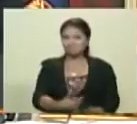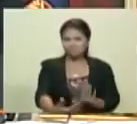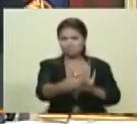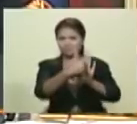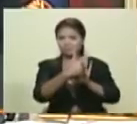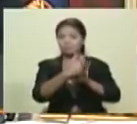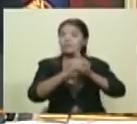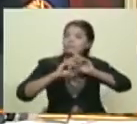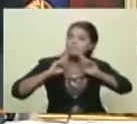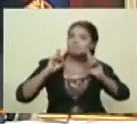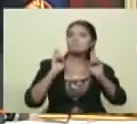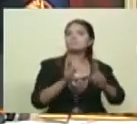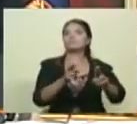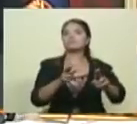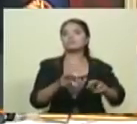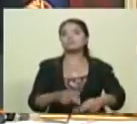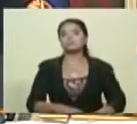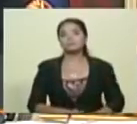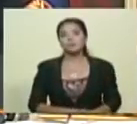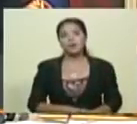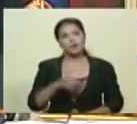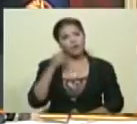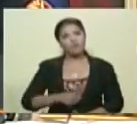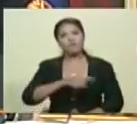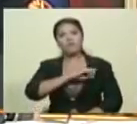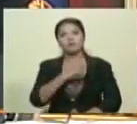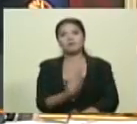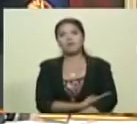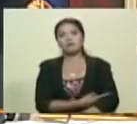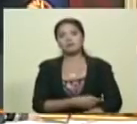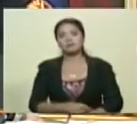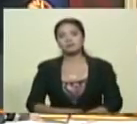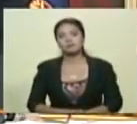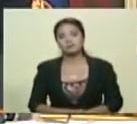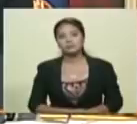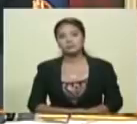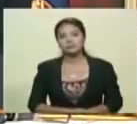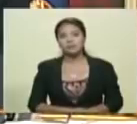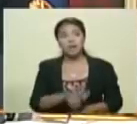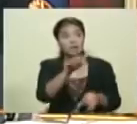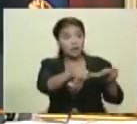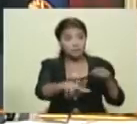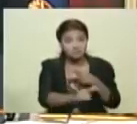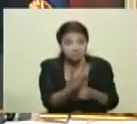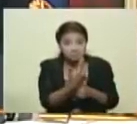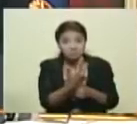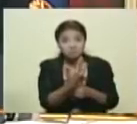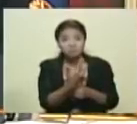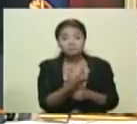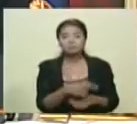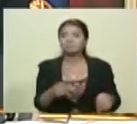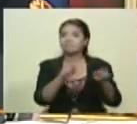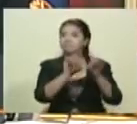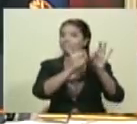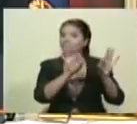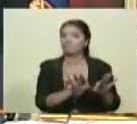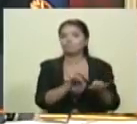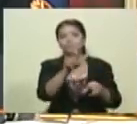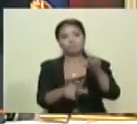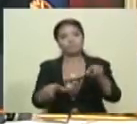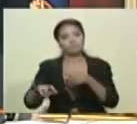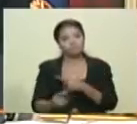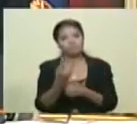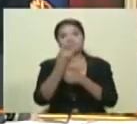a responder con contundencia, con fortaleza. Y a los traidores los vamos a tratar de la forma en que se tratan los traidores.